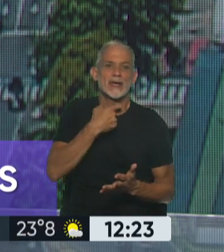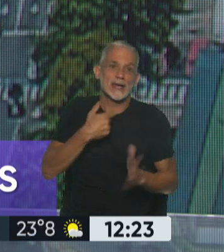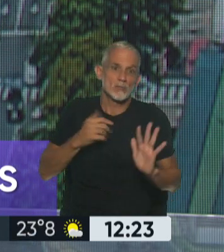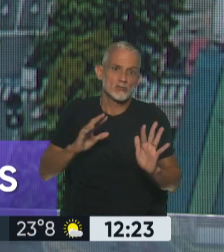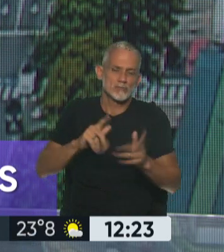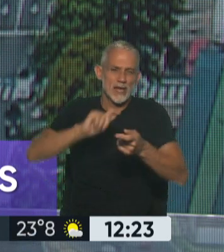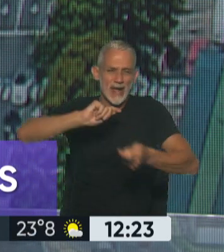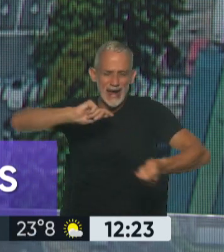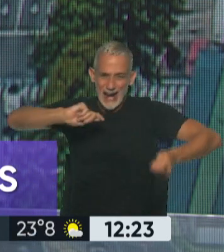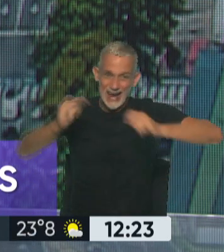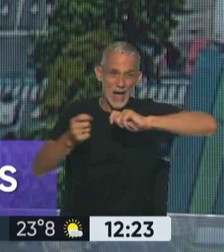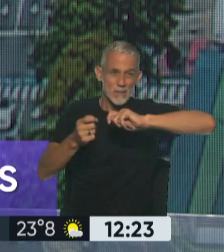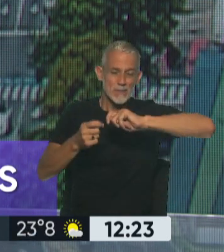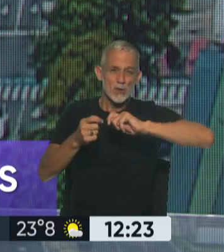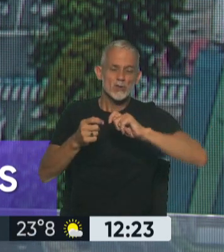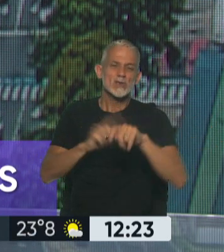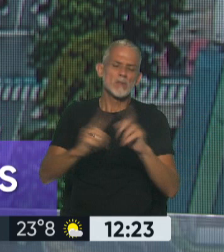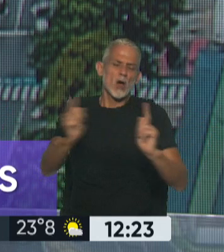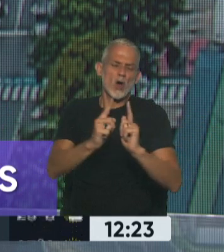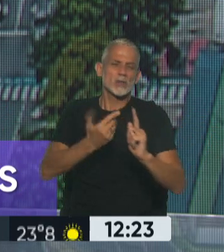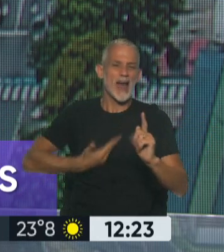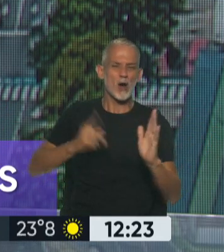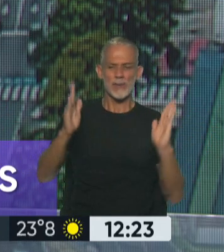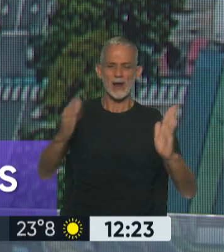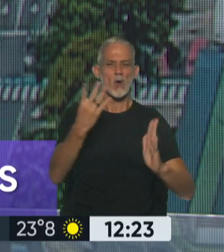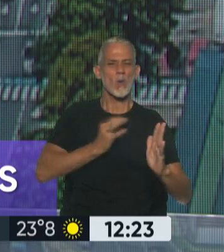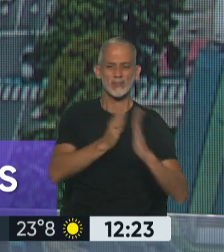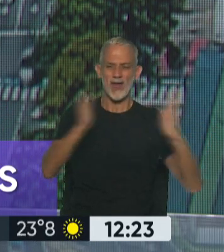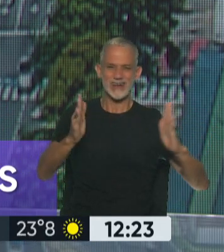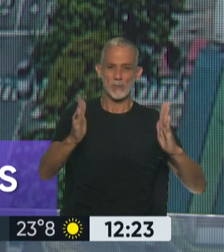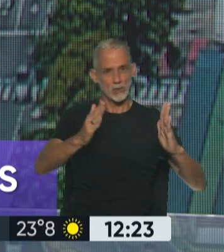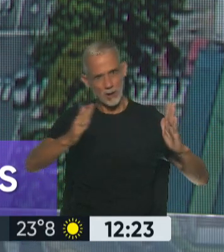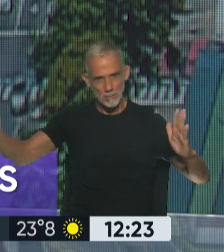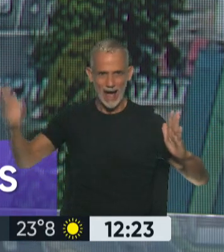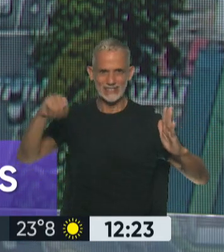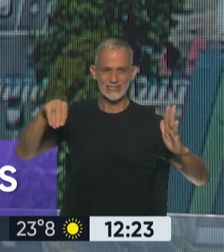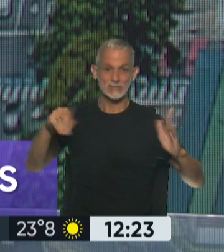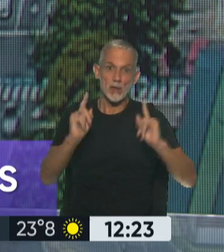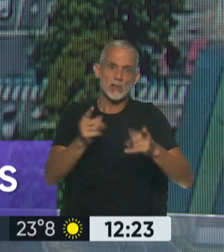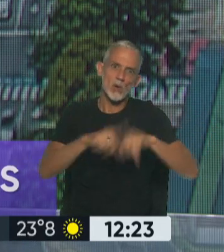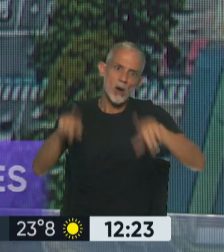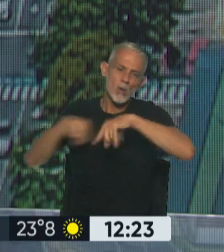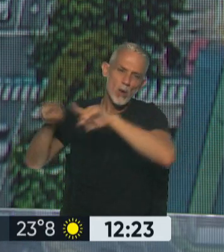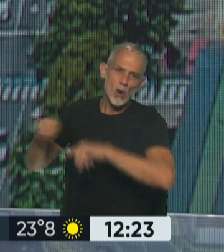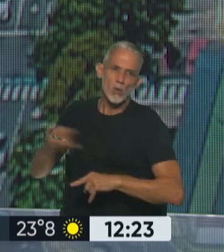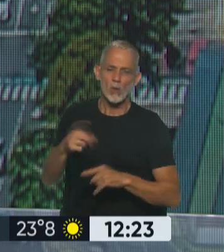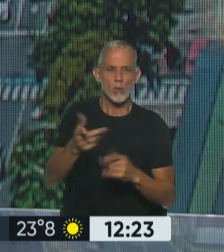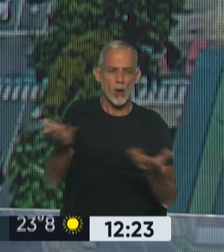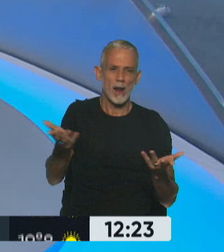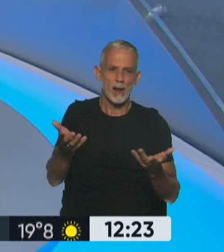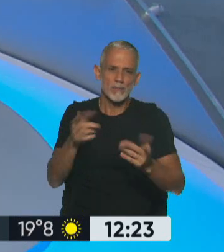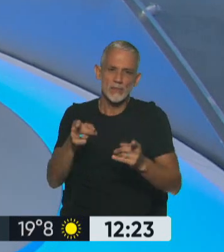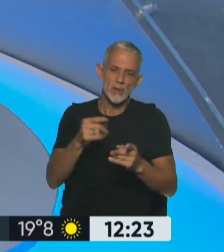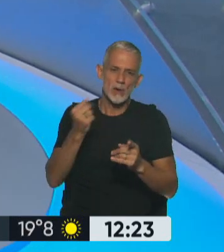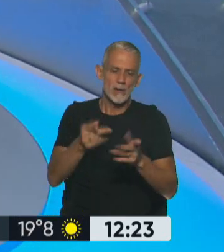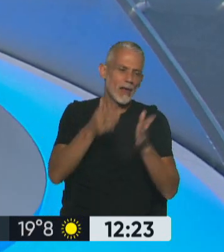construir cambios de más largo plazo y que la Argentina no vuelva a repetir la historia de los bandazos, ¿no? Claro. De